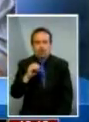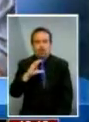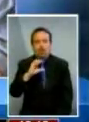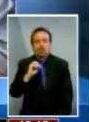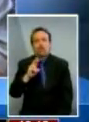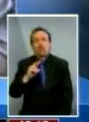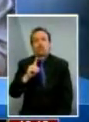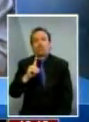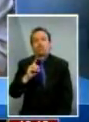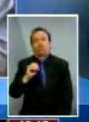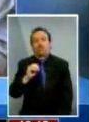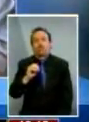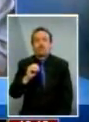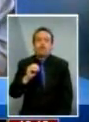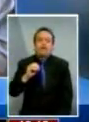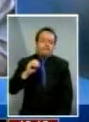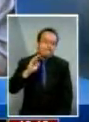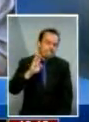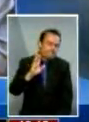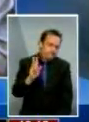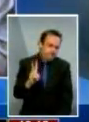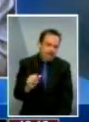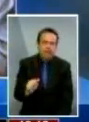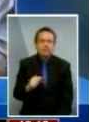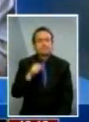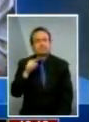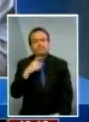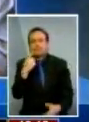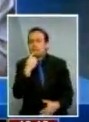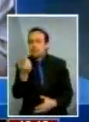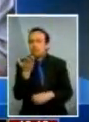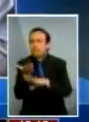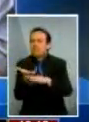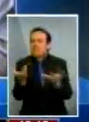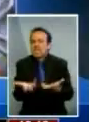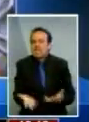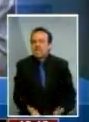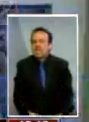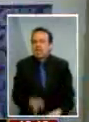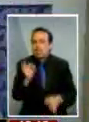piden ustedes como querellantes en este juicio?